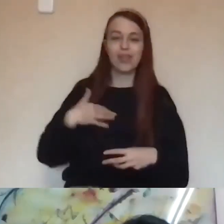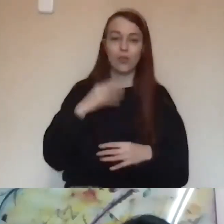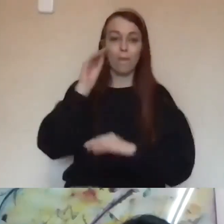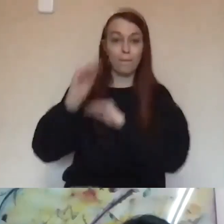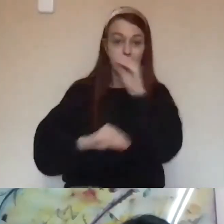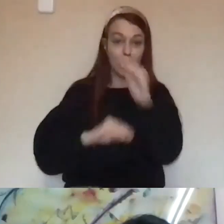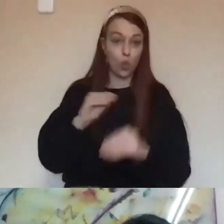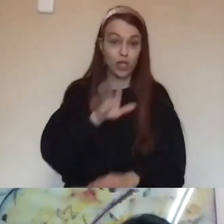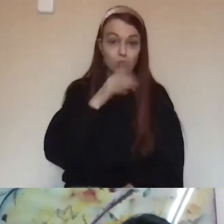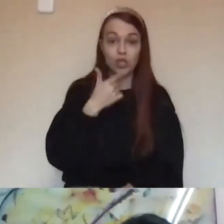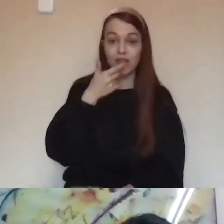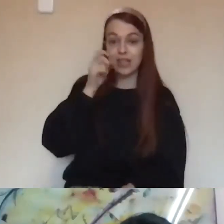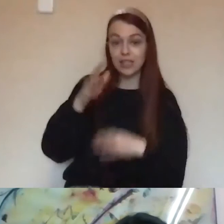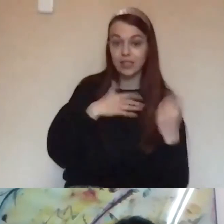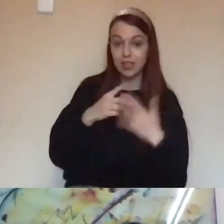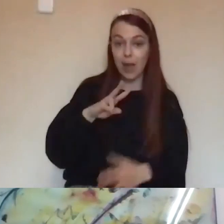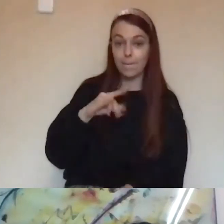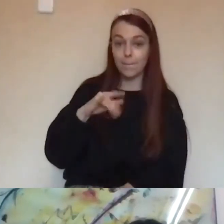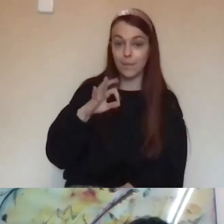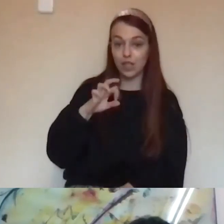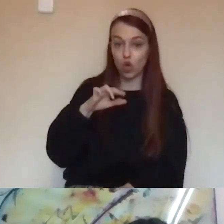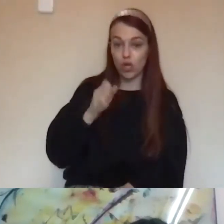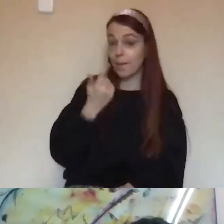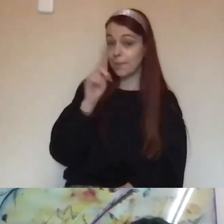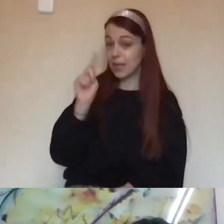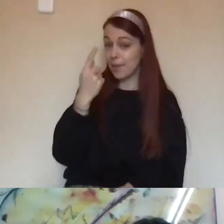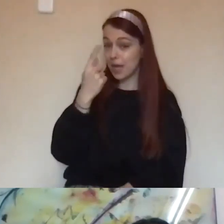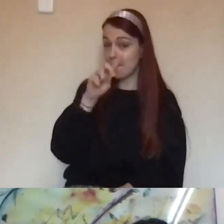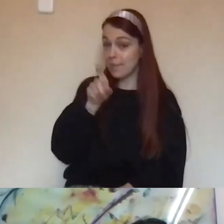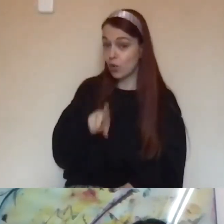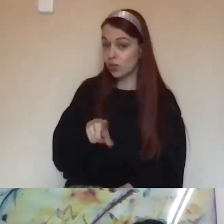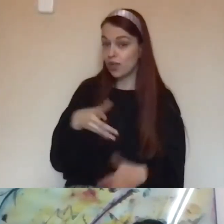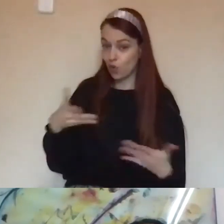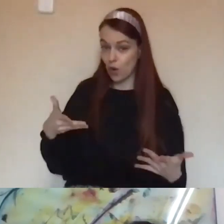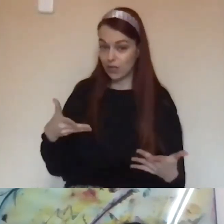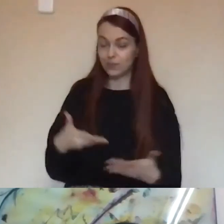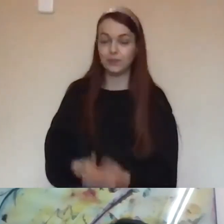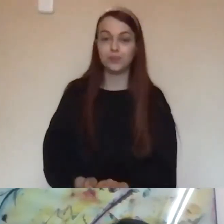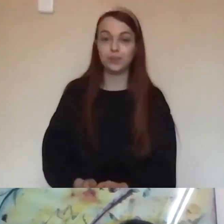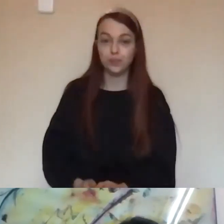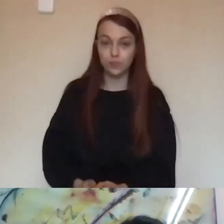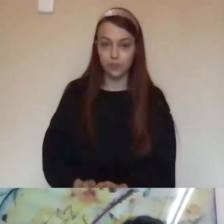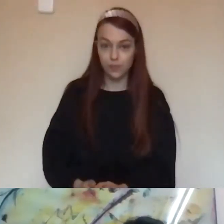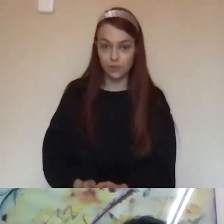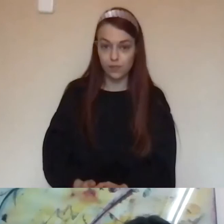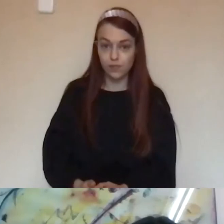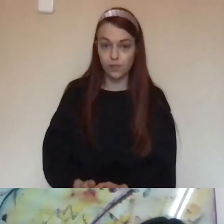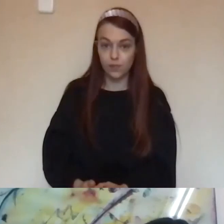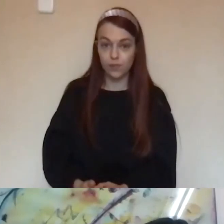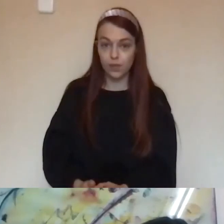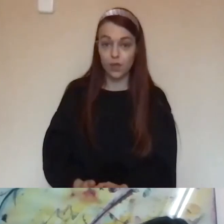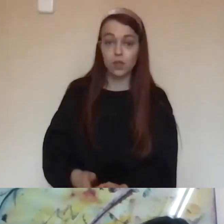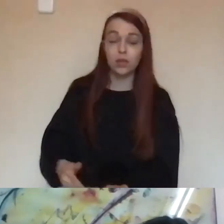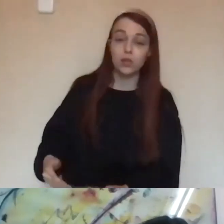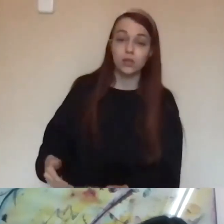que nos hace Victoria Lustin. La primera es, ¿cómo mostrar en espacios